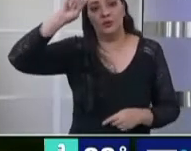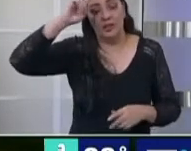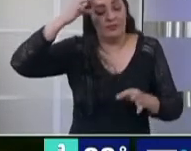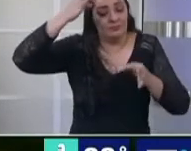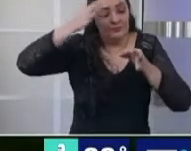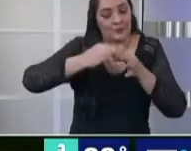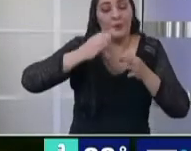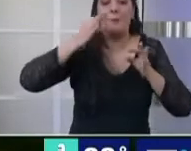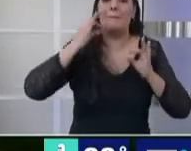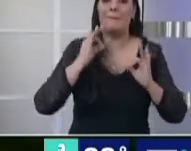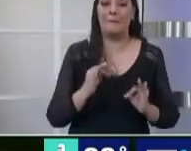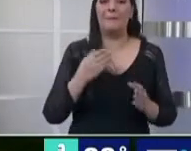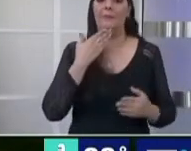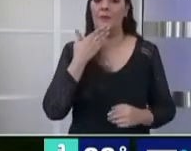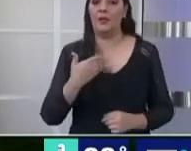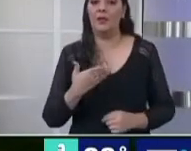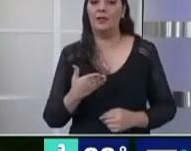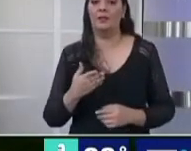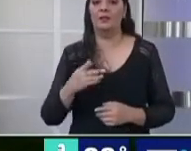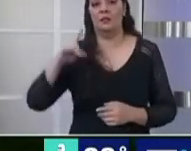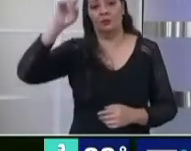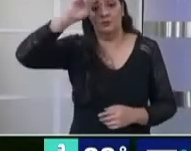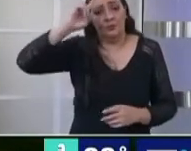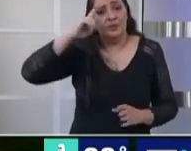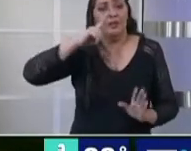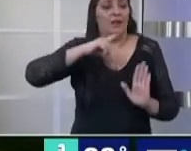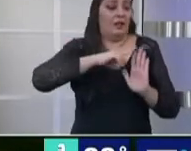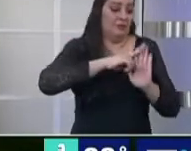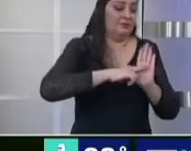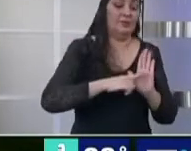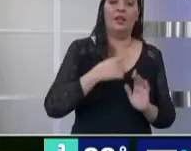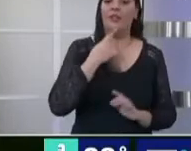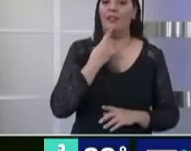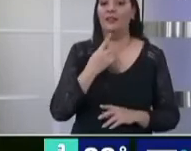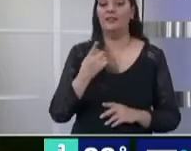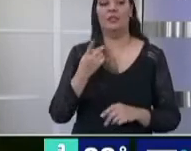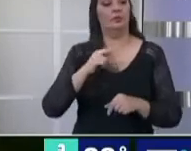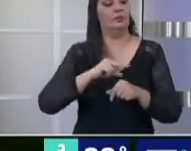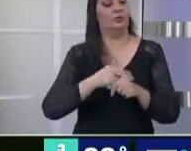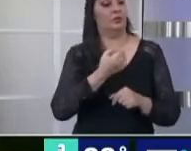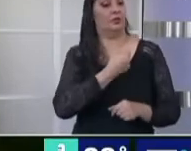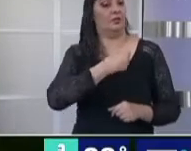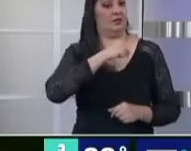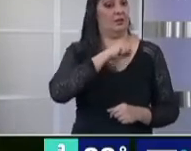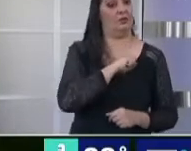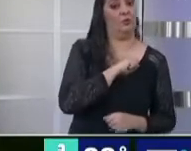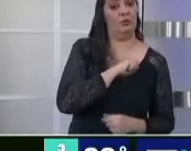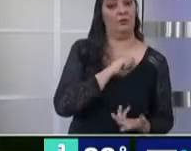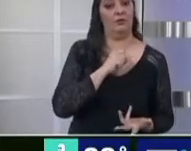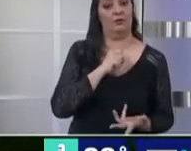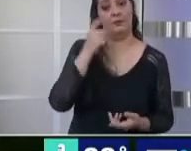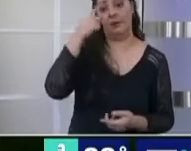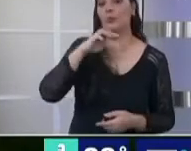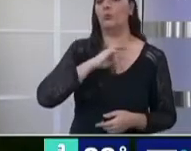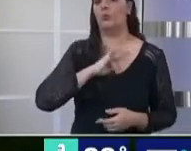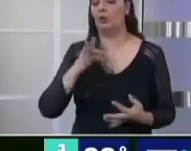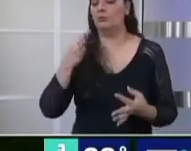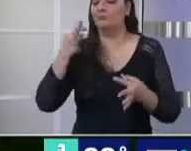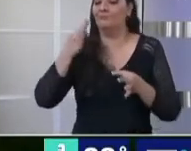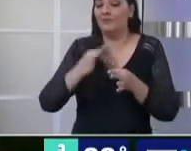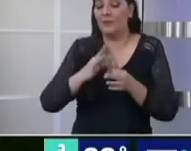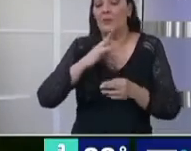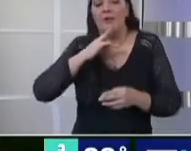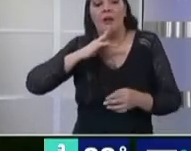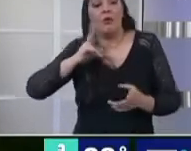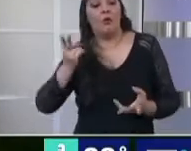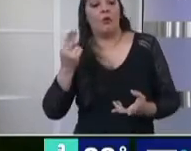salud federal y estatal, las recomendaciones de un servidor, para nosotros poder hacer mejor nuestro